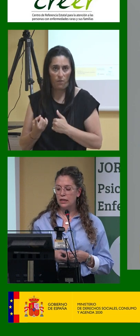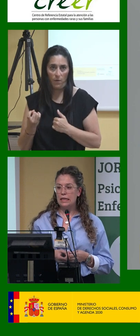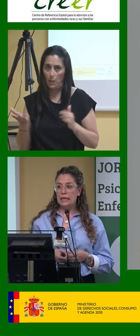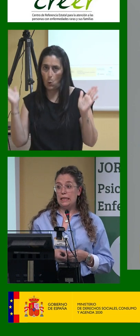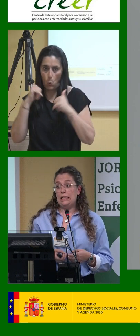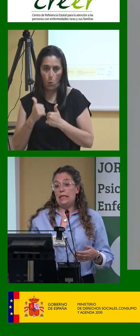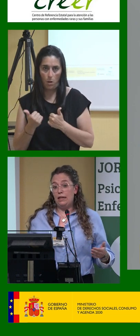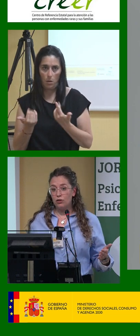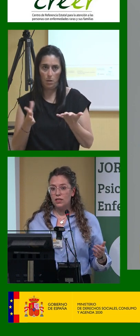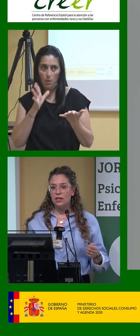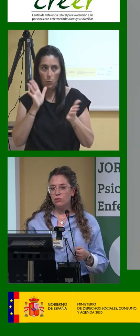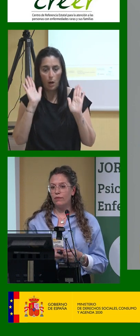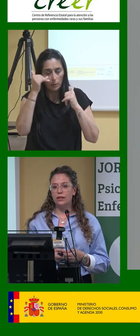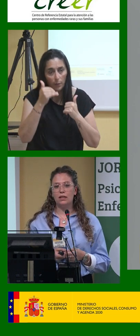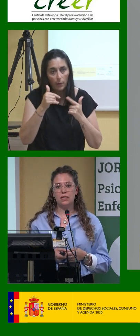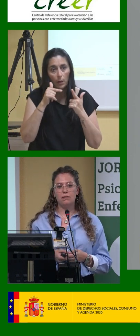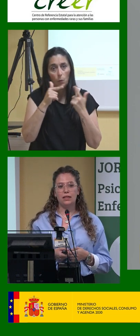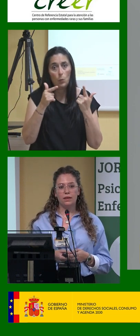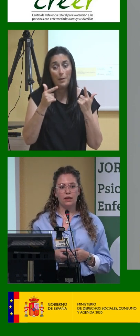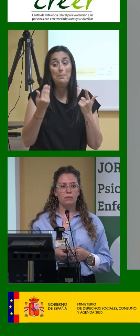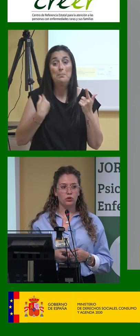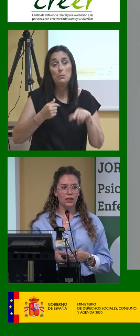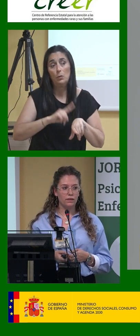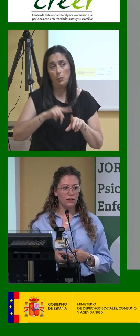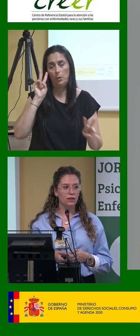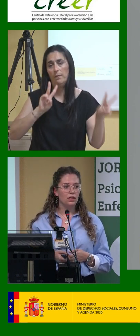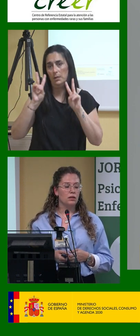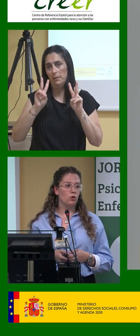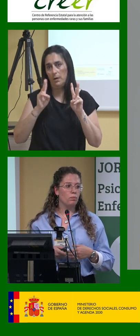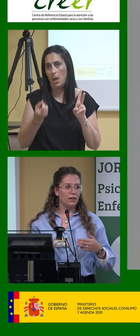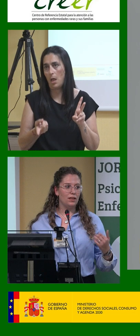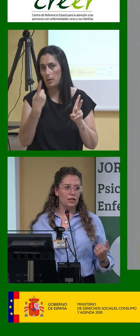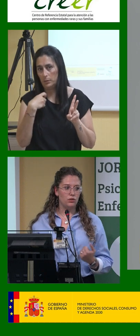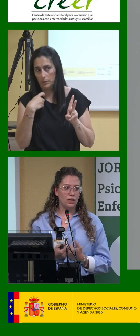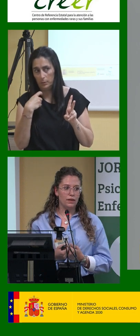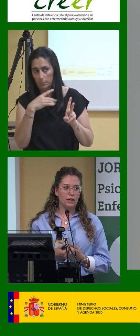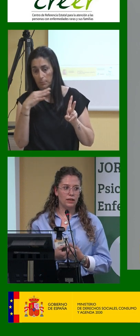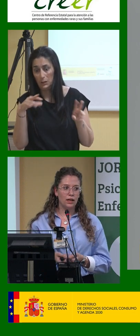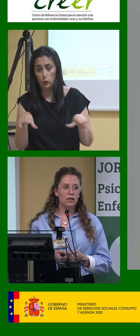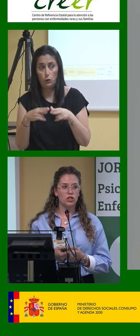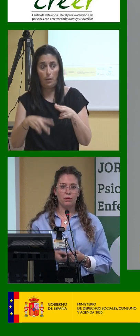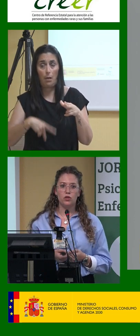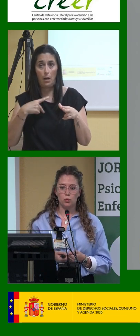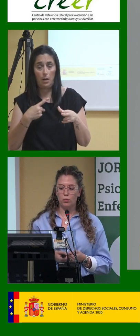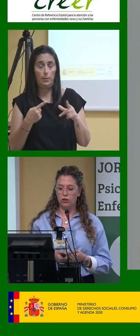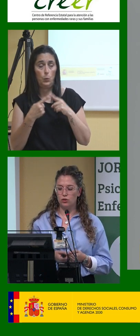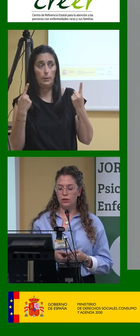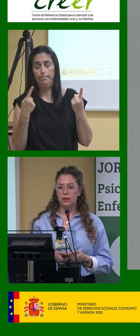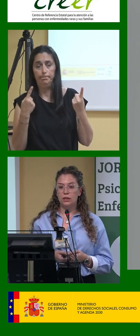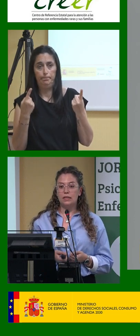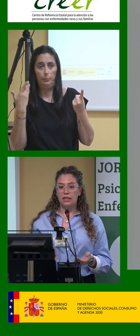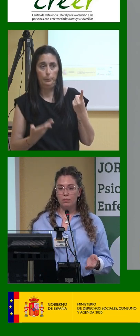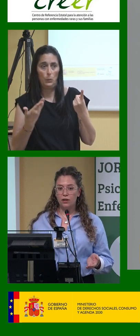raras y derivando así en una falta de visibilidad e importancia por parte de la sociedad en general y los servicios